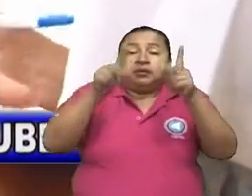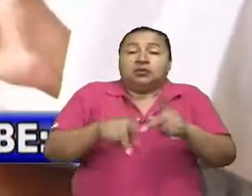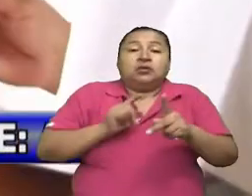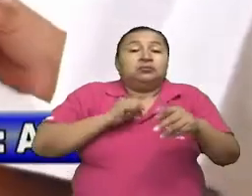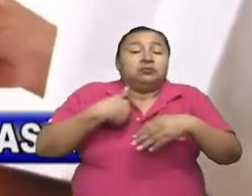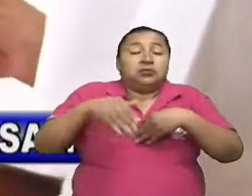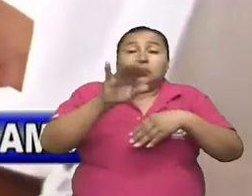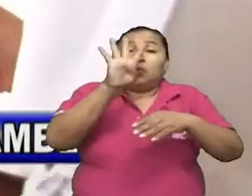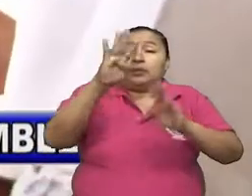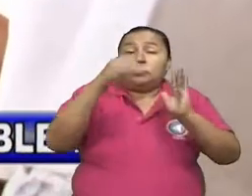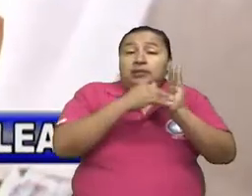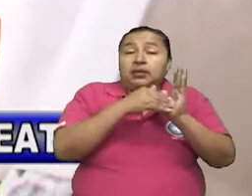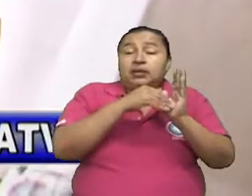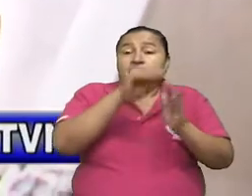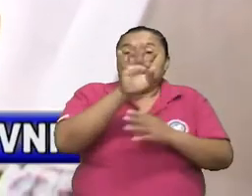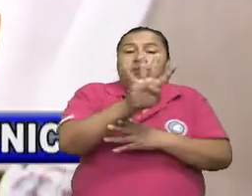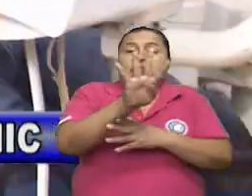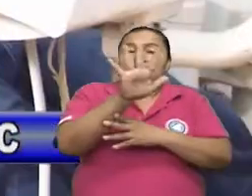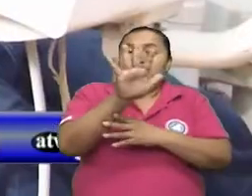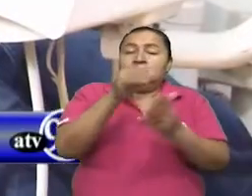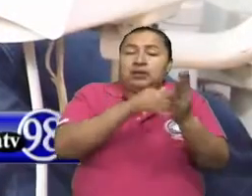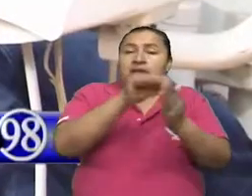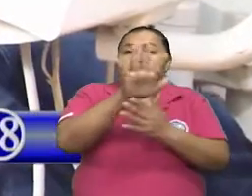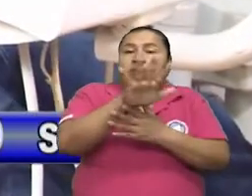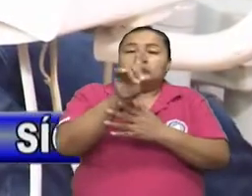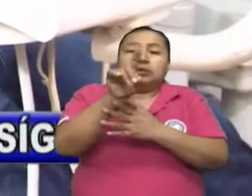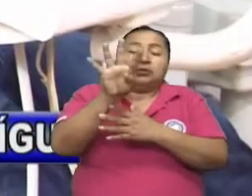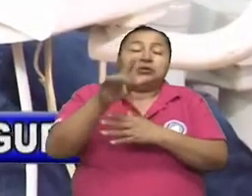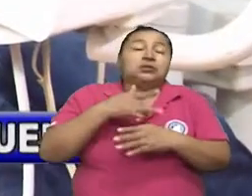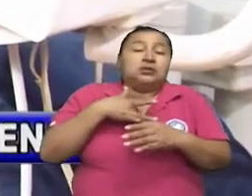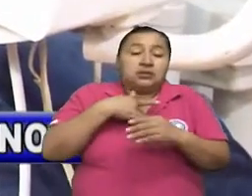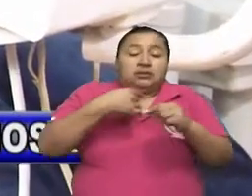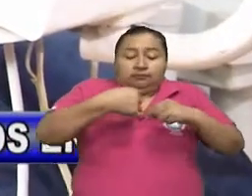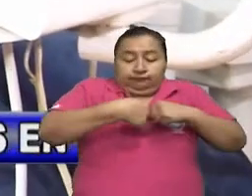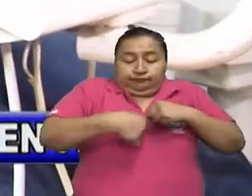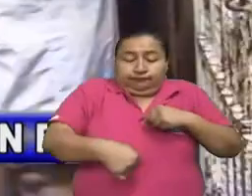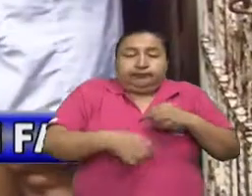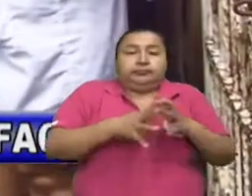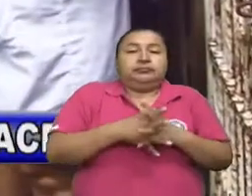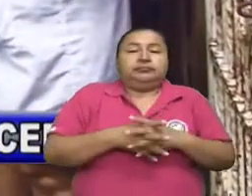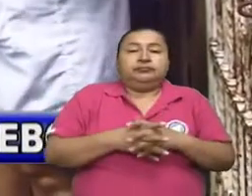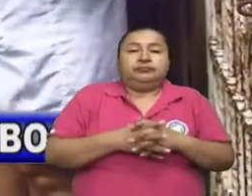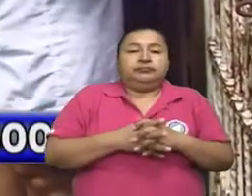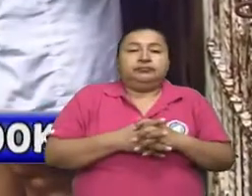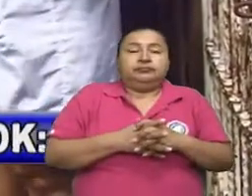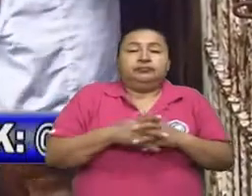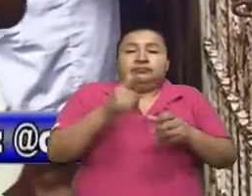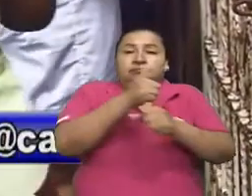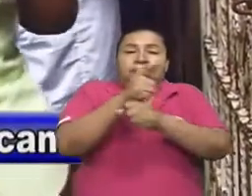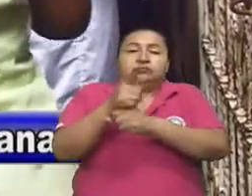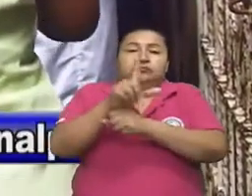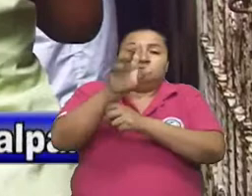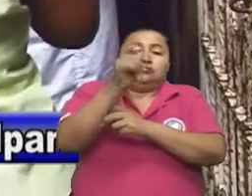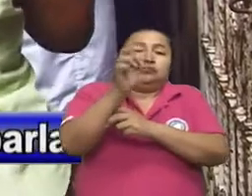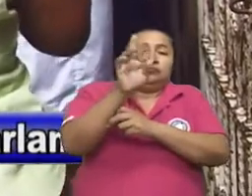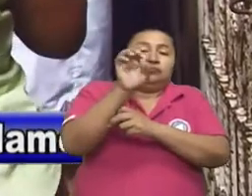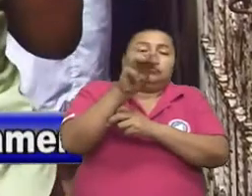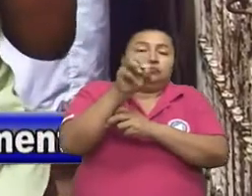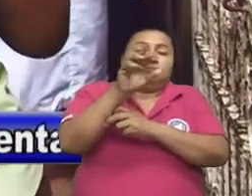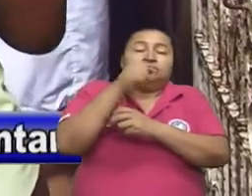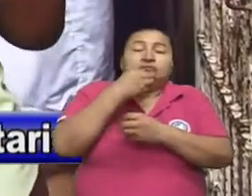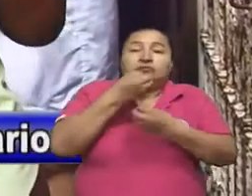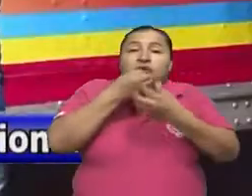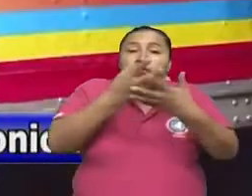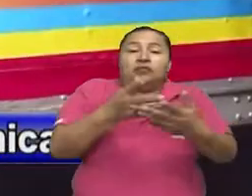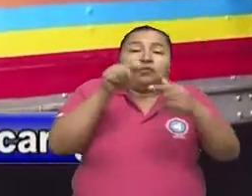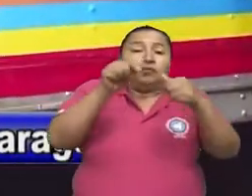cuales 4.514 necesitaron de cirugías. Con cámara de Lester Mora para el canal